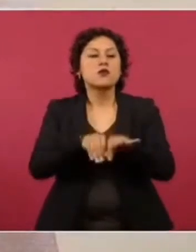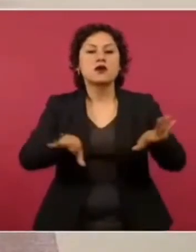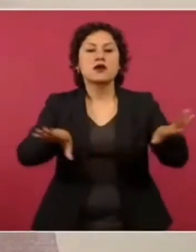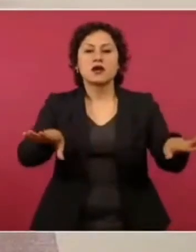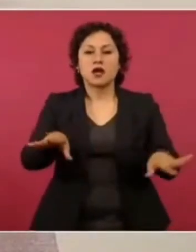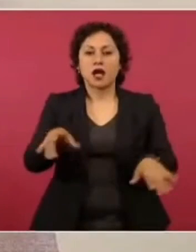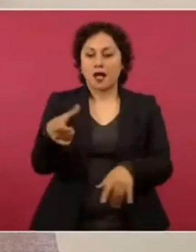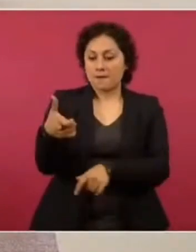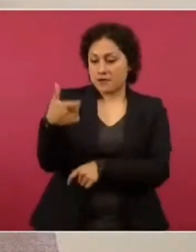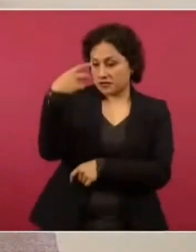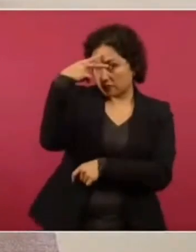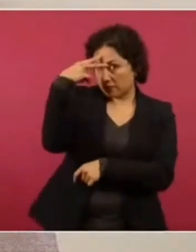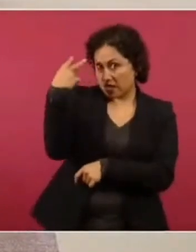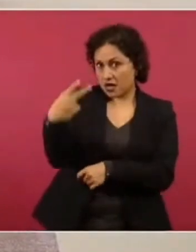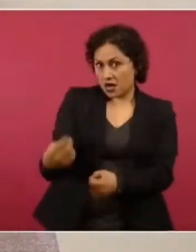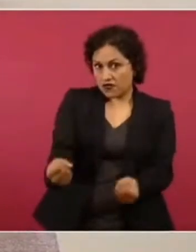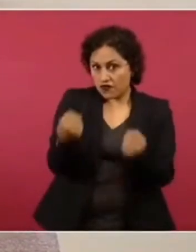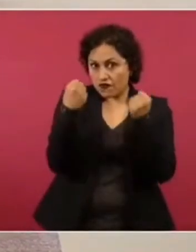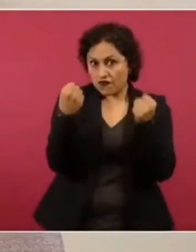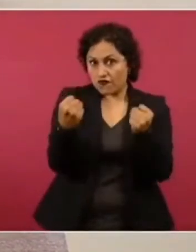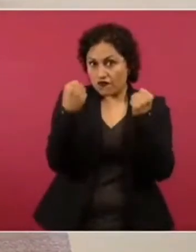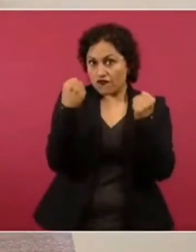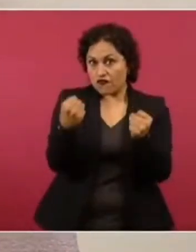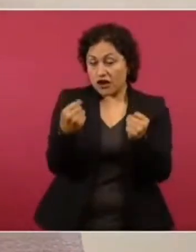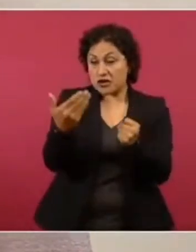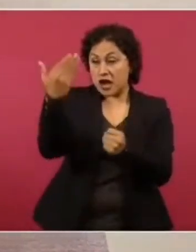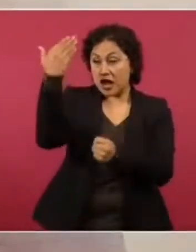Entonces yo diría ¡Ay, nanita!